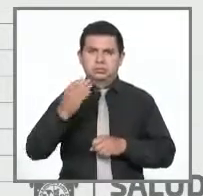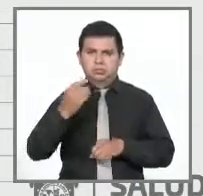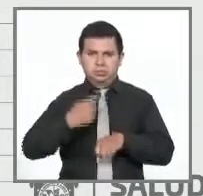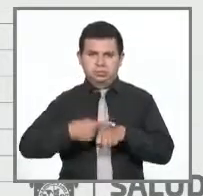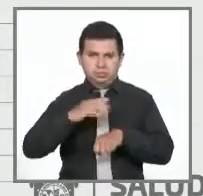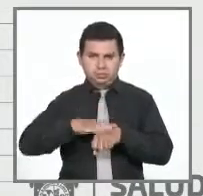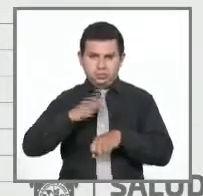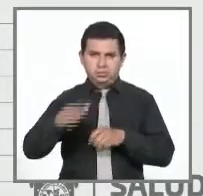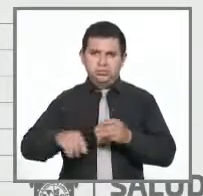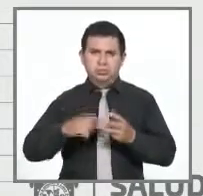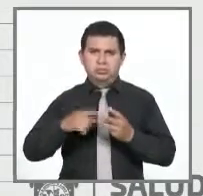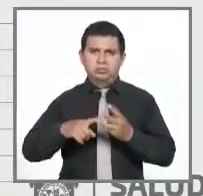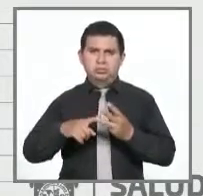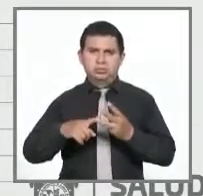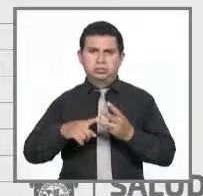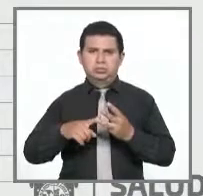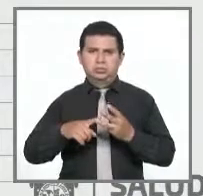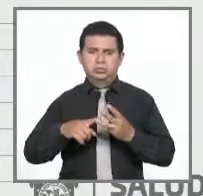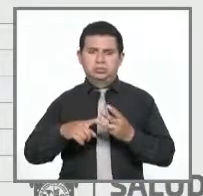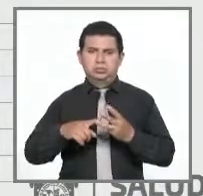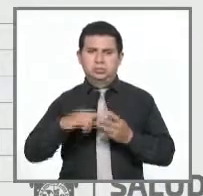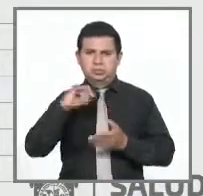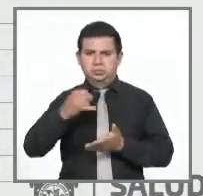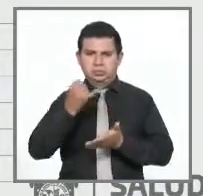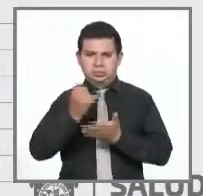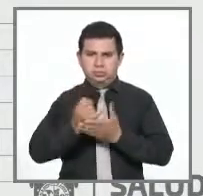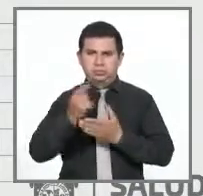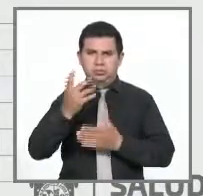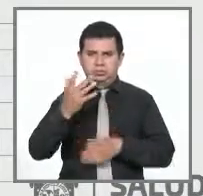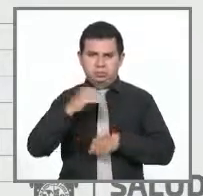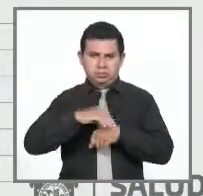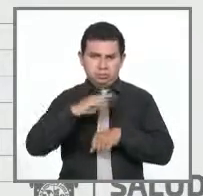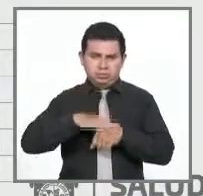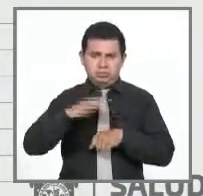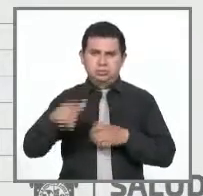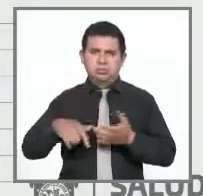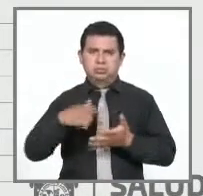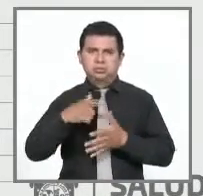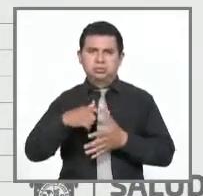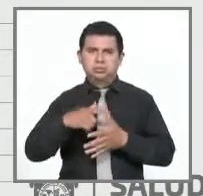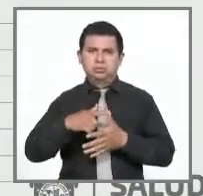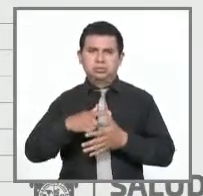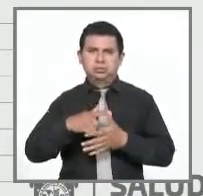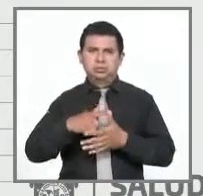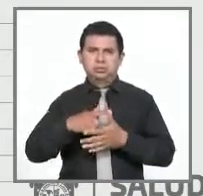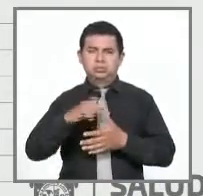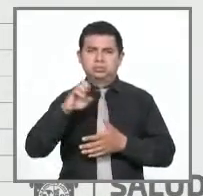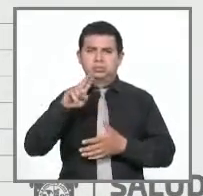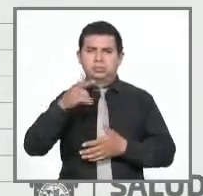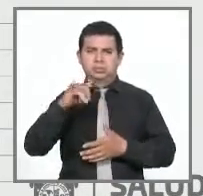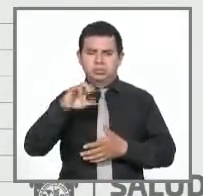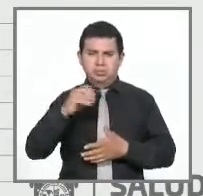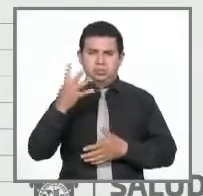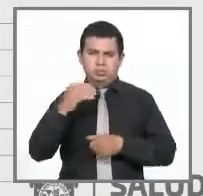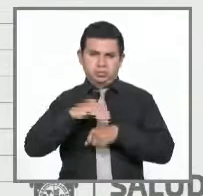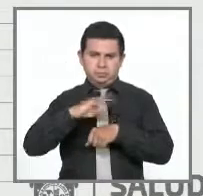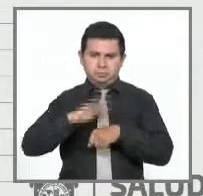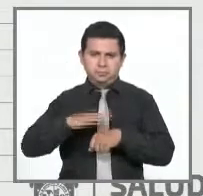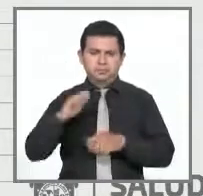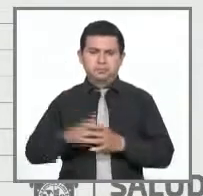9 casos nuevos heroicas ciudad de juchitán de zaragoza cinco casos santo domingo ingenio cuatro casos